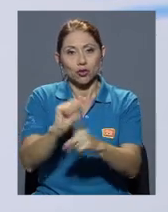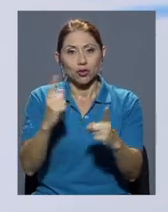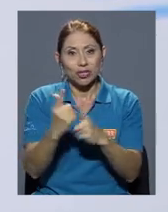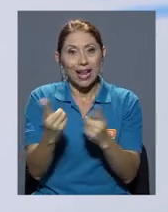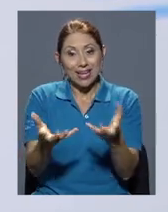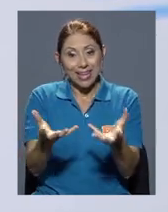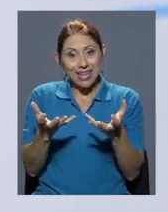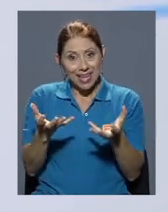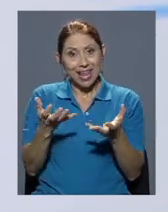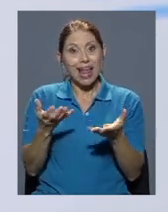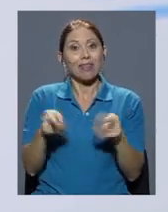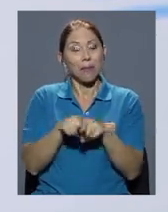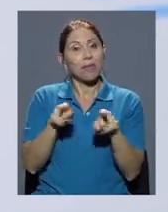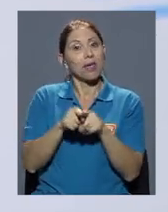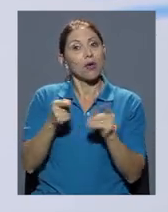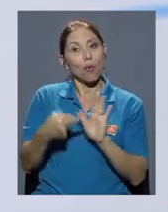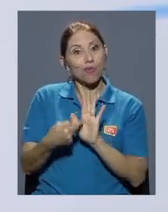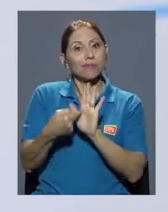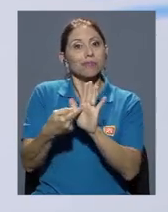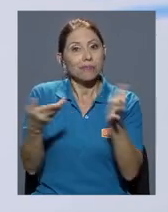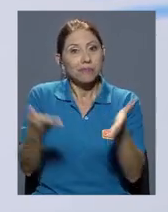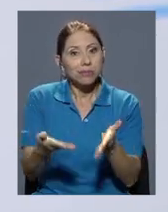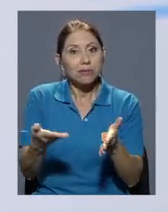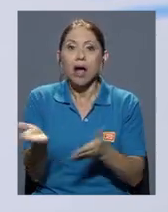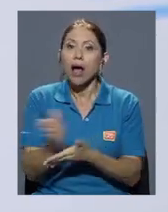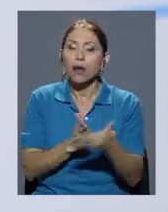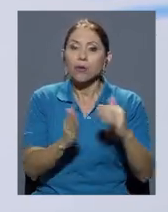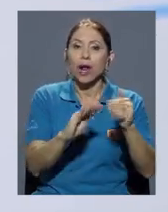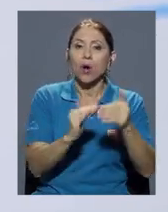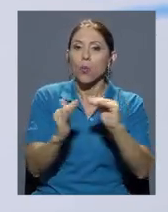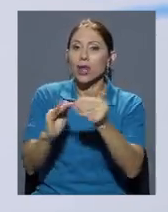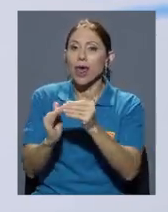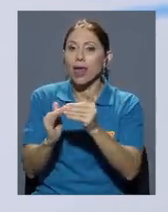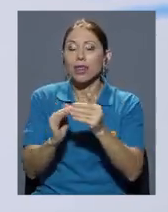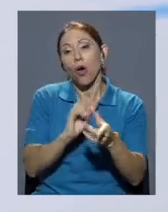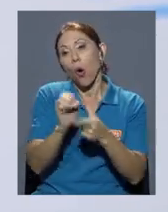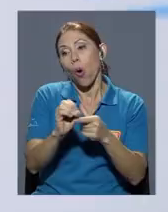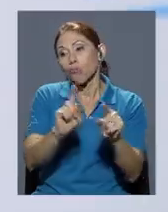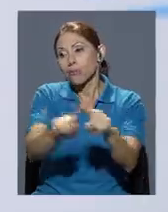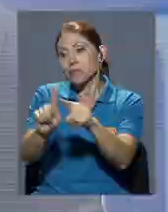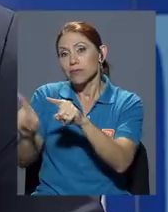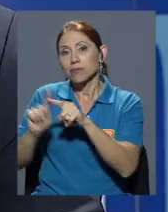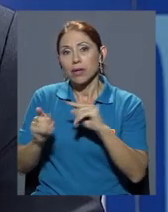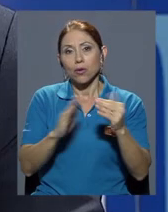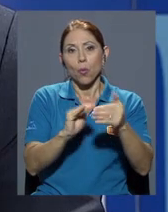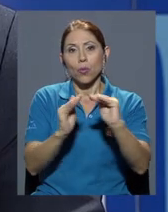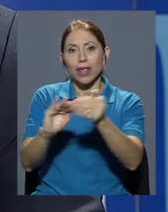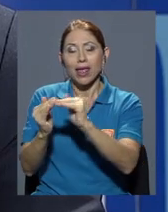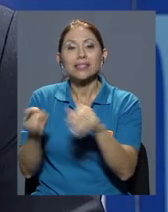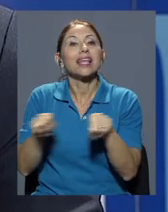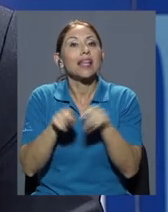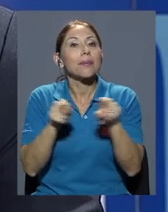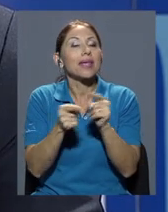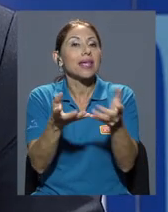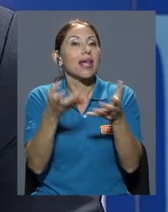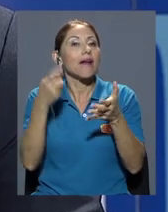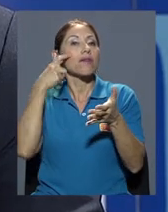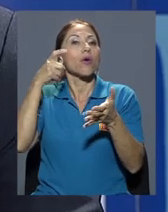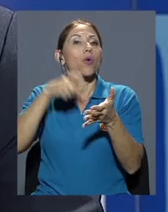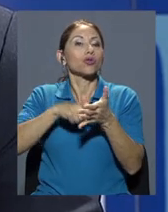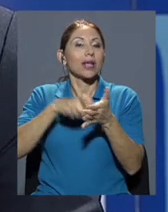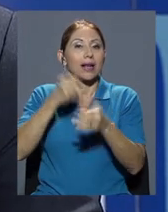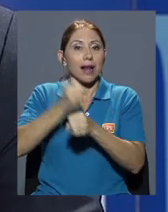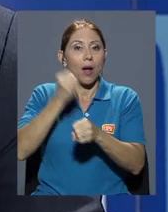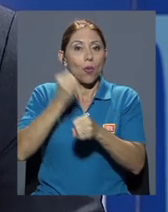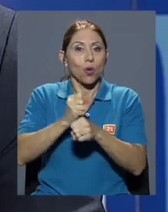postularse alguna comunidad o comunidades que quieran también hacer llegar y reconocer la labor de la persona que está trabajando